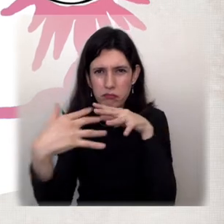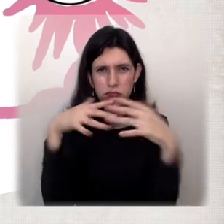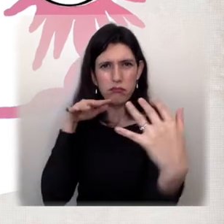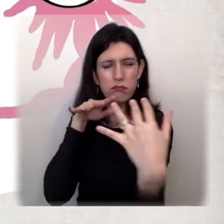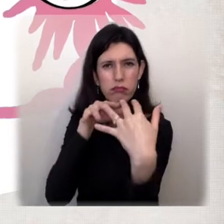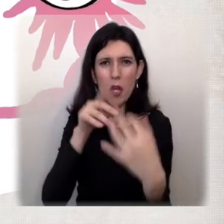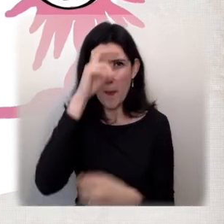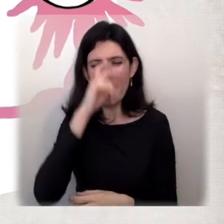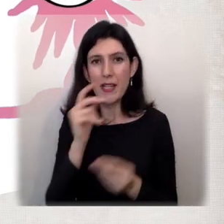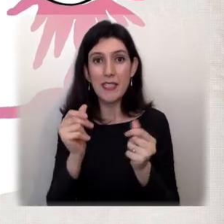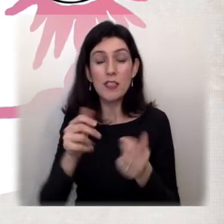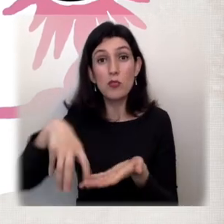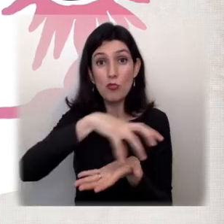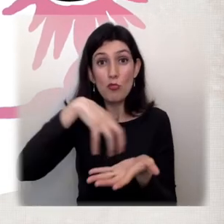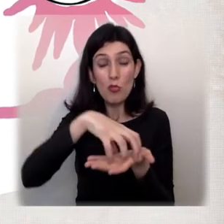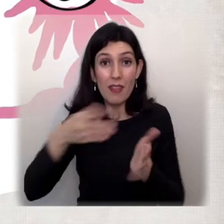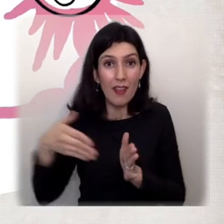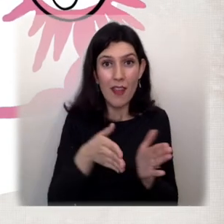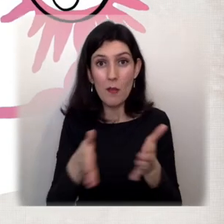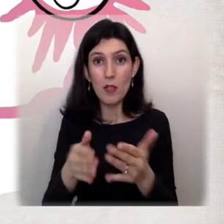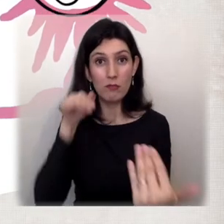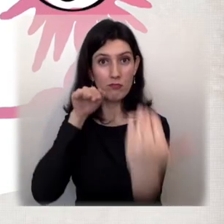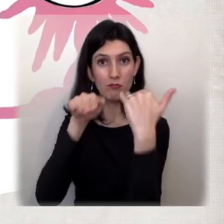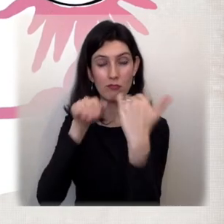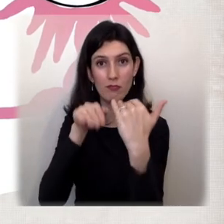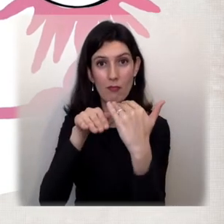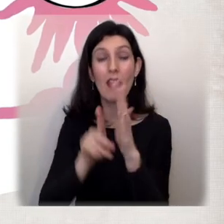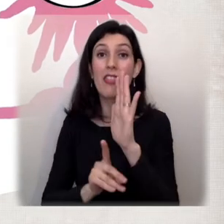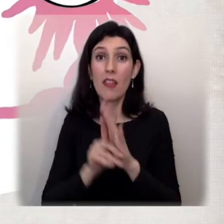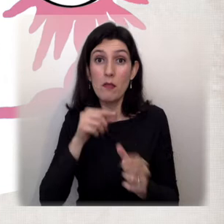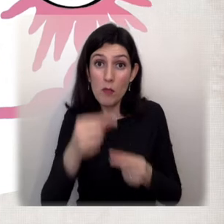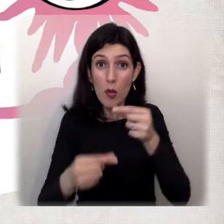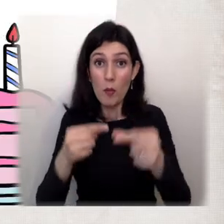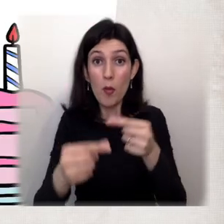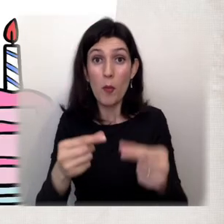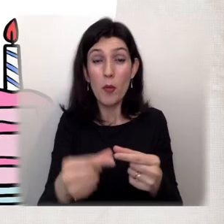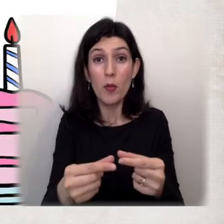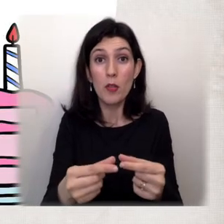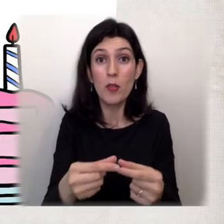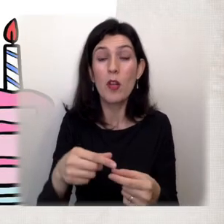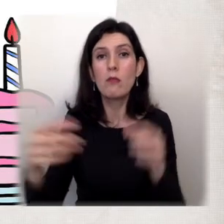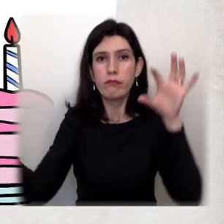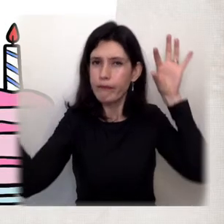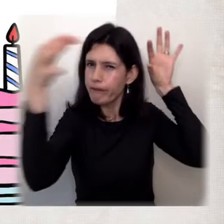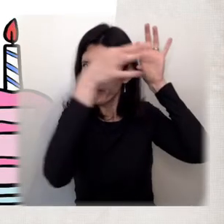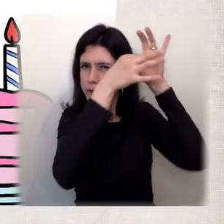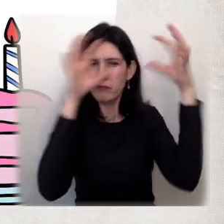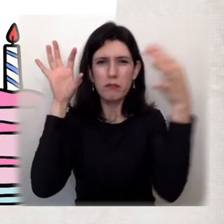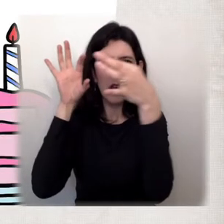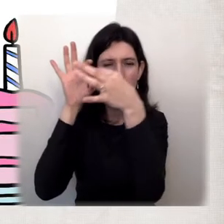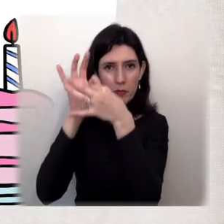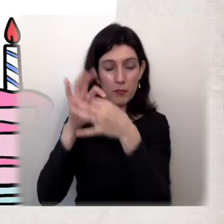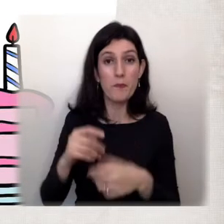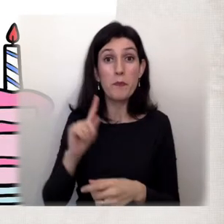caminos y carreteras, se desarrollan poco a poco y conectan diferentes zonas del territorio cerebral. Durante los primeros años, a medida